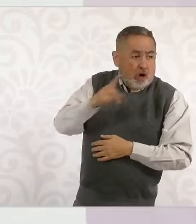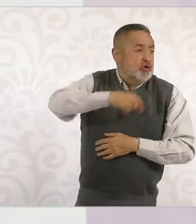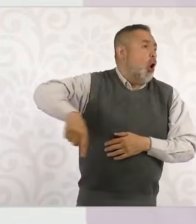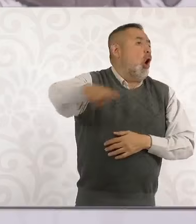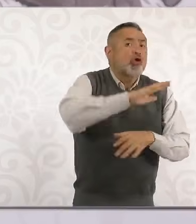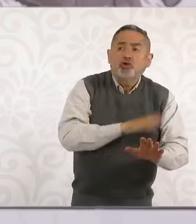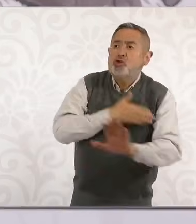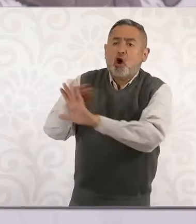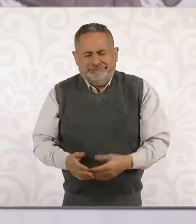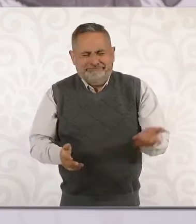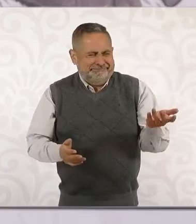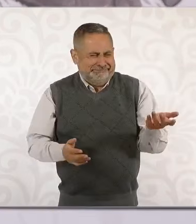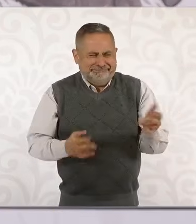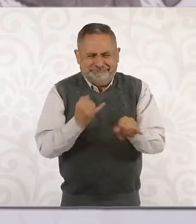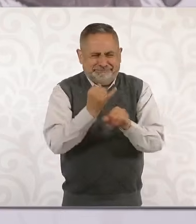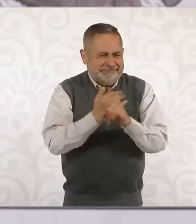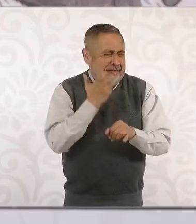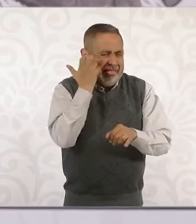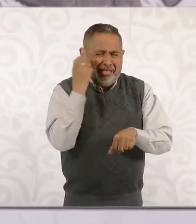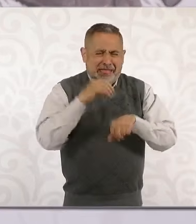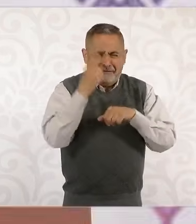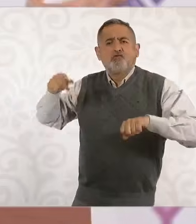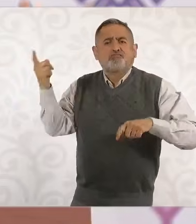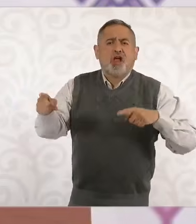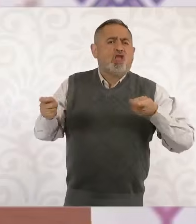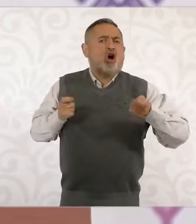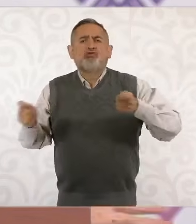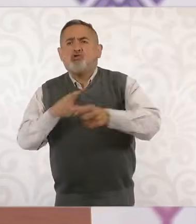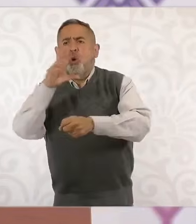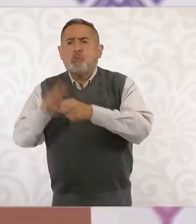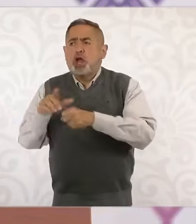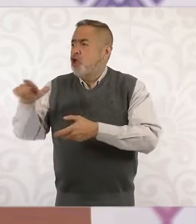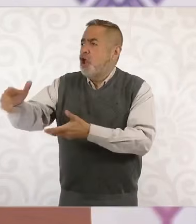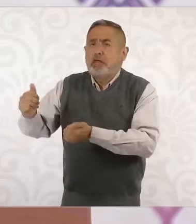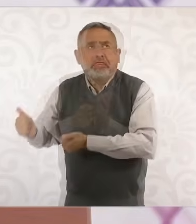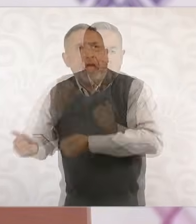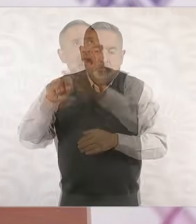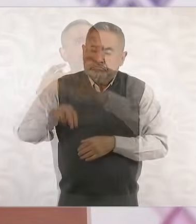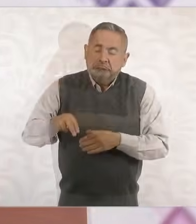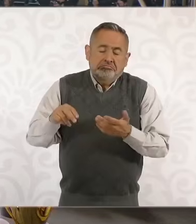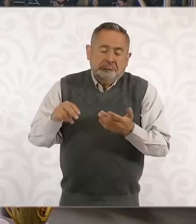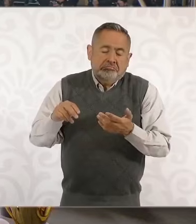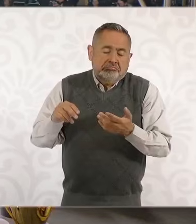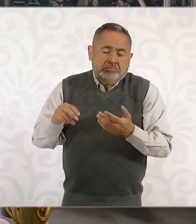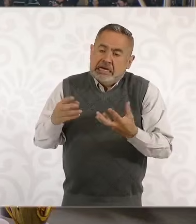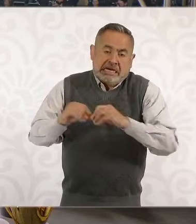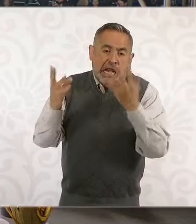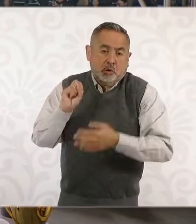nosotros, o que nosotros estamos con el autoritarismo entregando al país o quién sabe qué cosas.